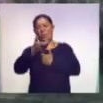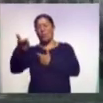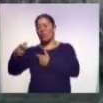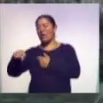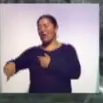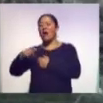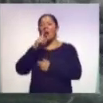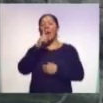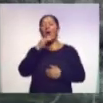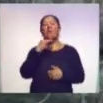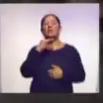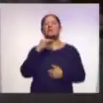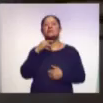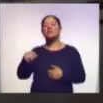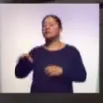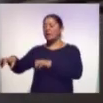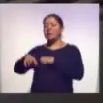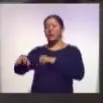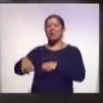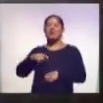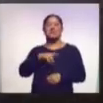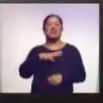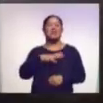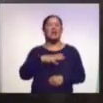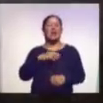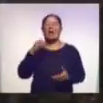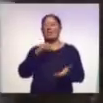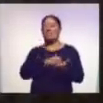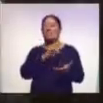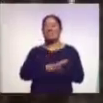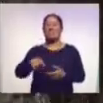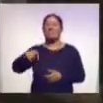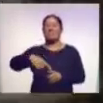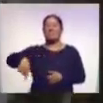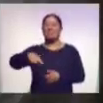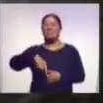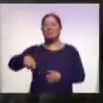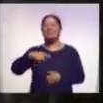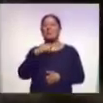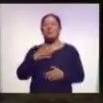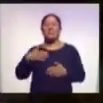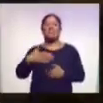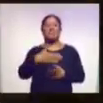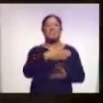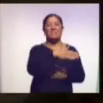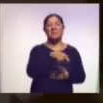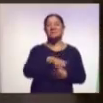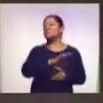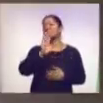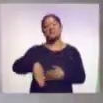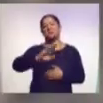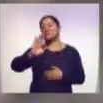drenaje y llegó directamente al río, provocando un grave impacto en la fauna que ahí habita, entre ellos cientos de peces que han aparecido